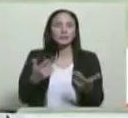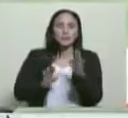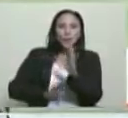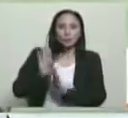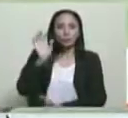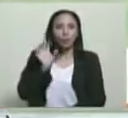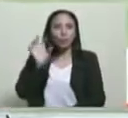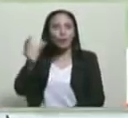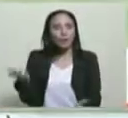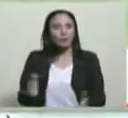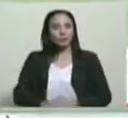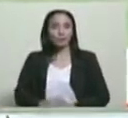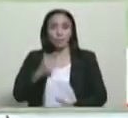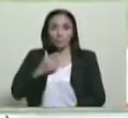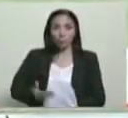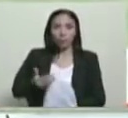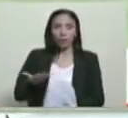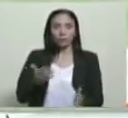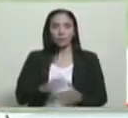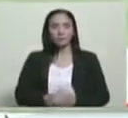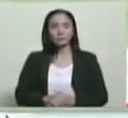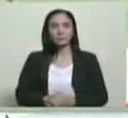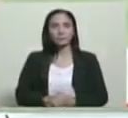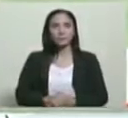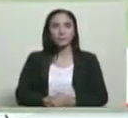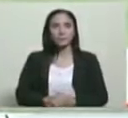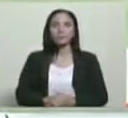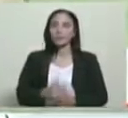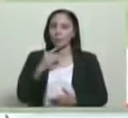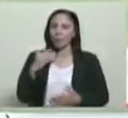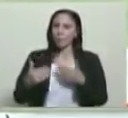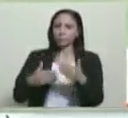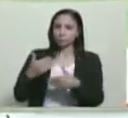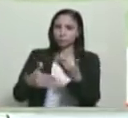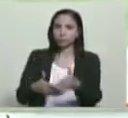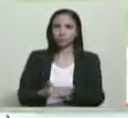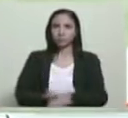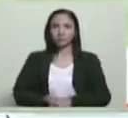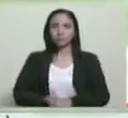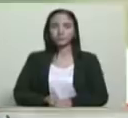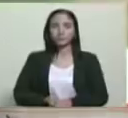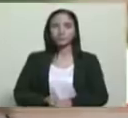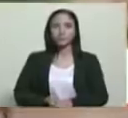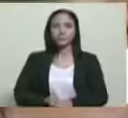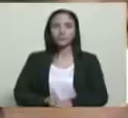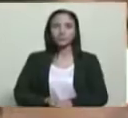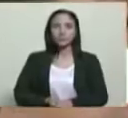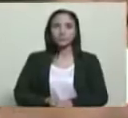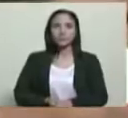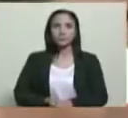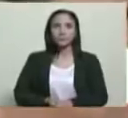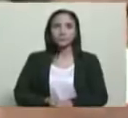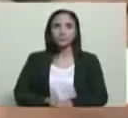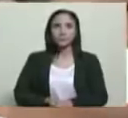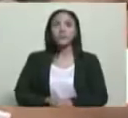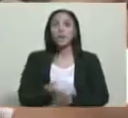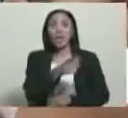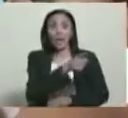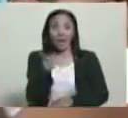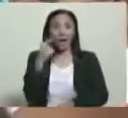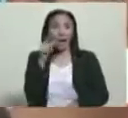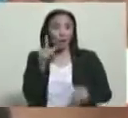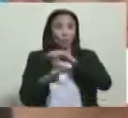futuro. Eso sí me importa a mí. Y ahí también, mira, pum, pum, pum, pum, pero a veces, pocoto, un funcionario